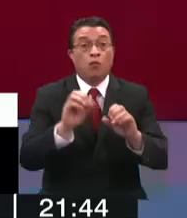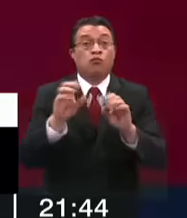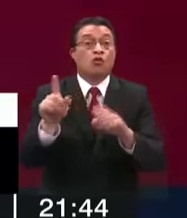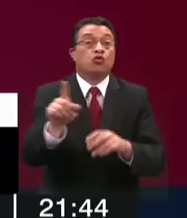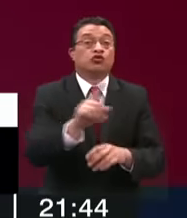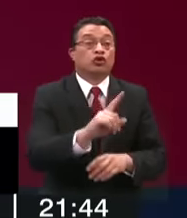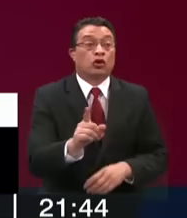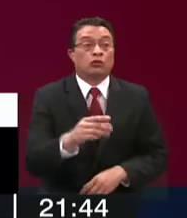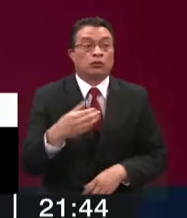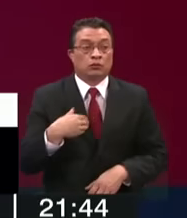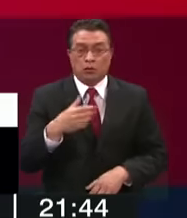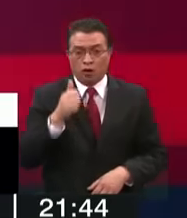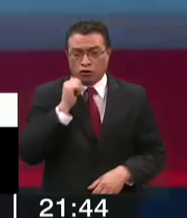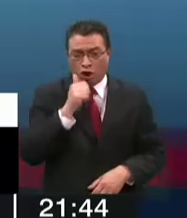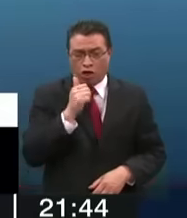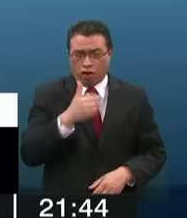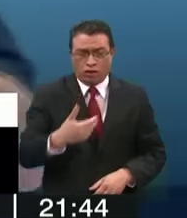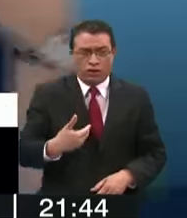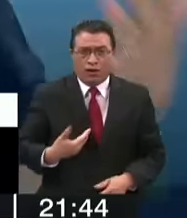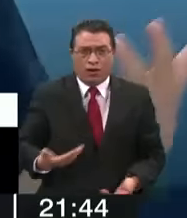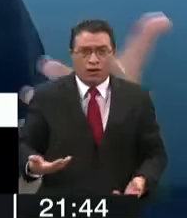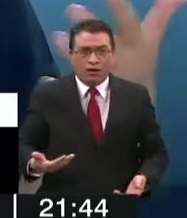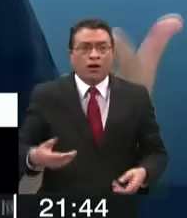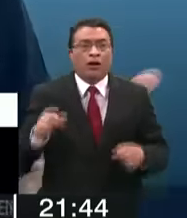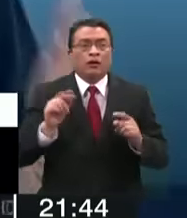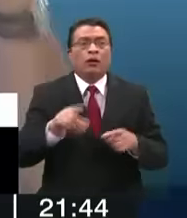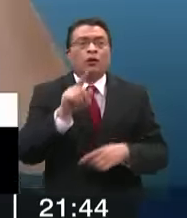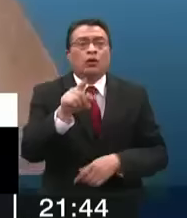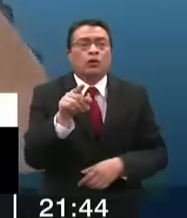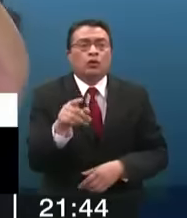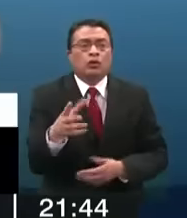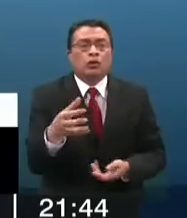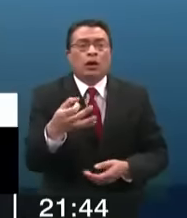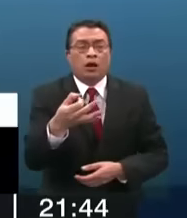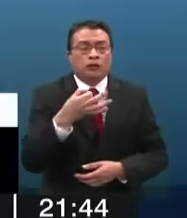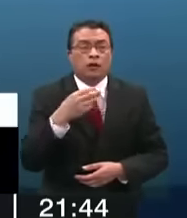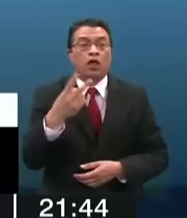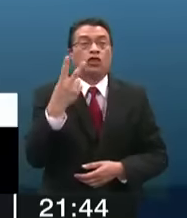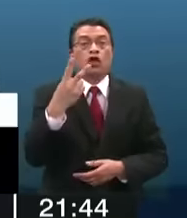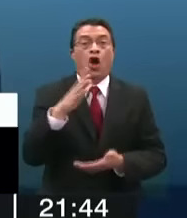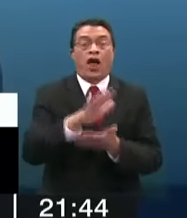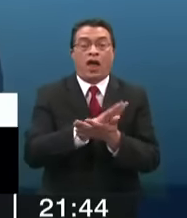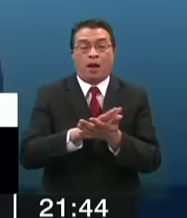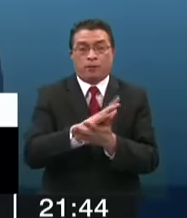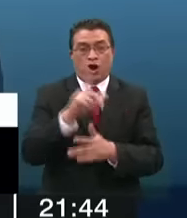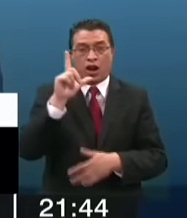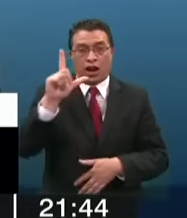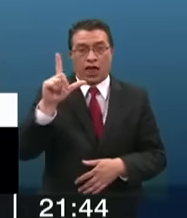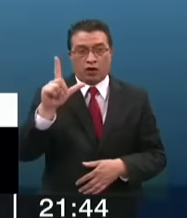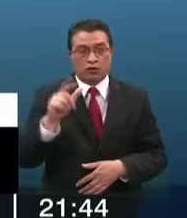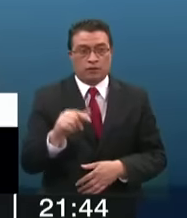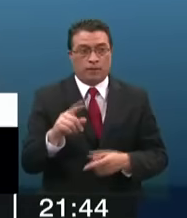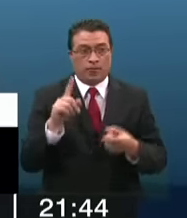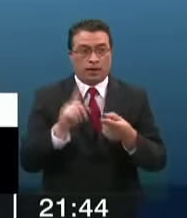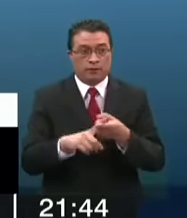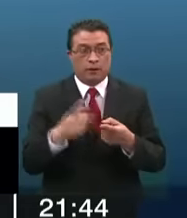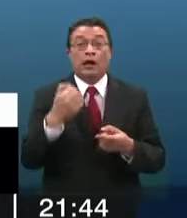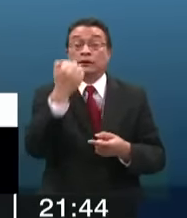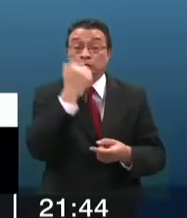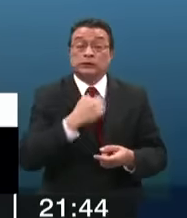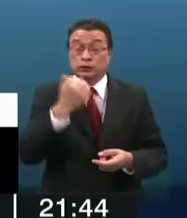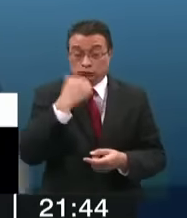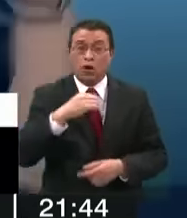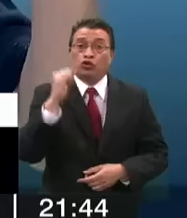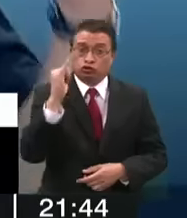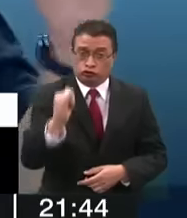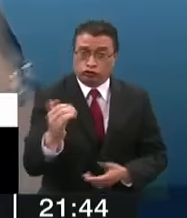a mí me pasa todos los días. Me dice, pero tú... Me sacan 2 ejemplos con Lago. Donde metimos las patas, sin